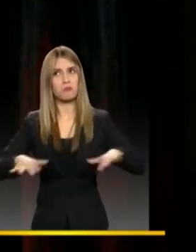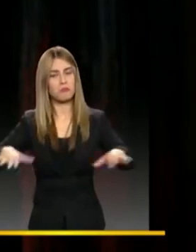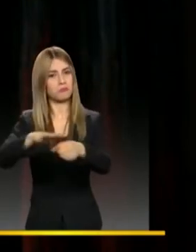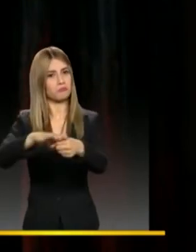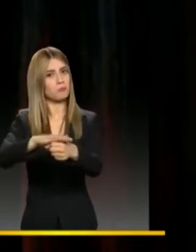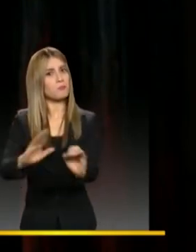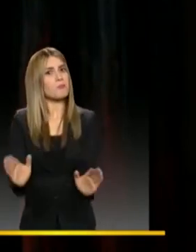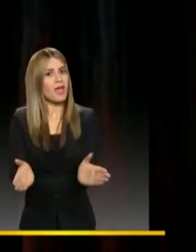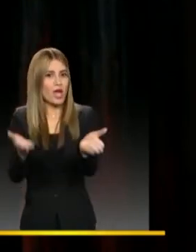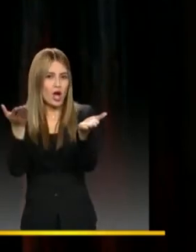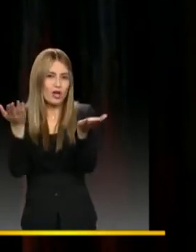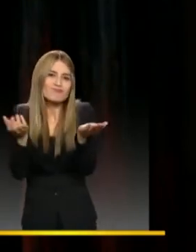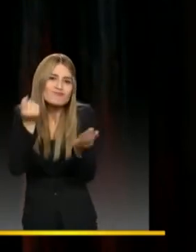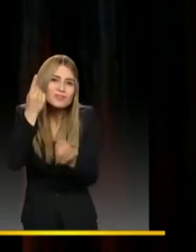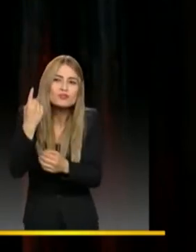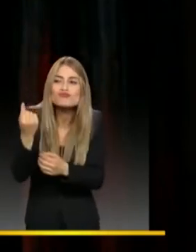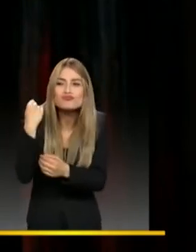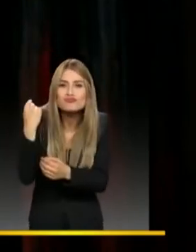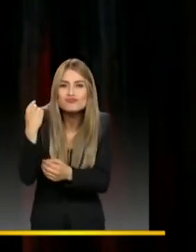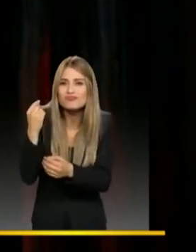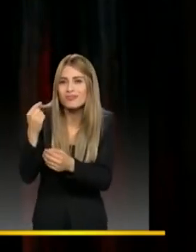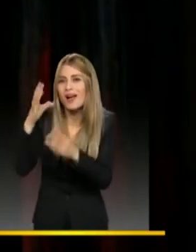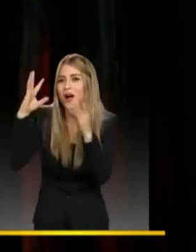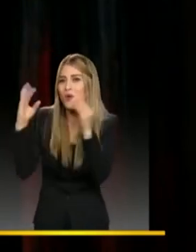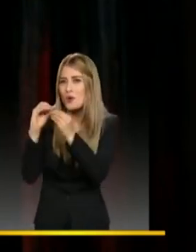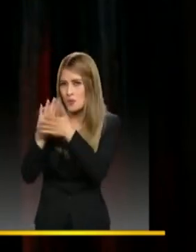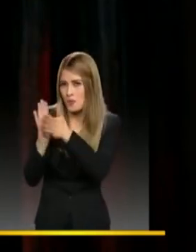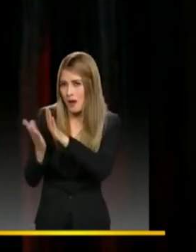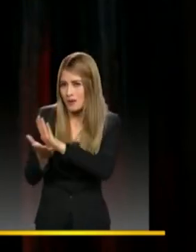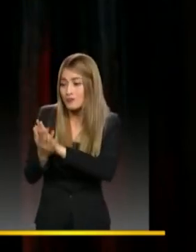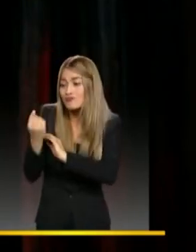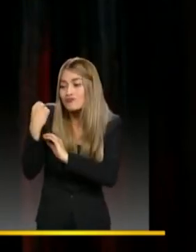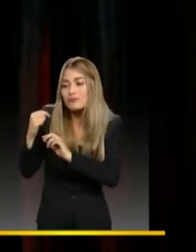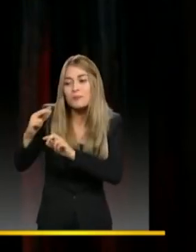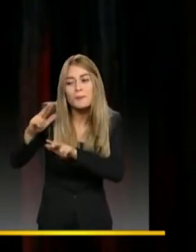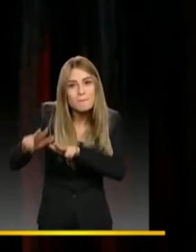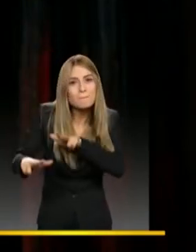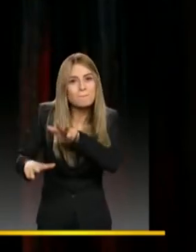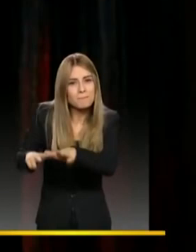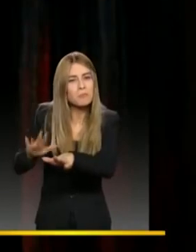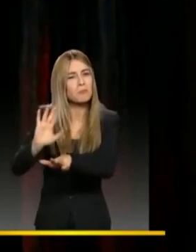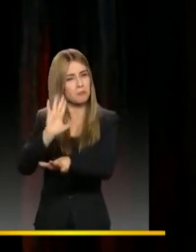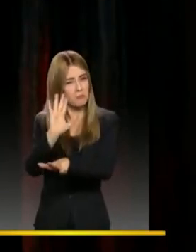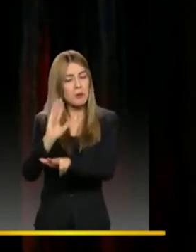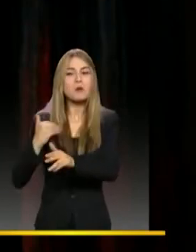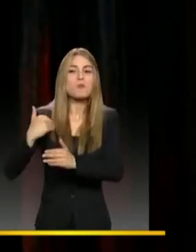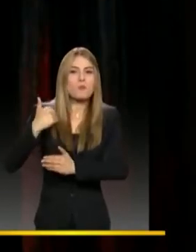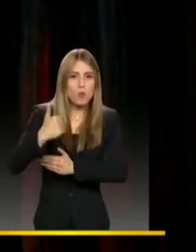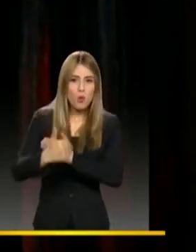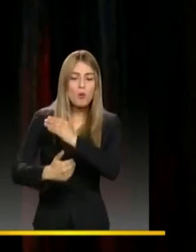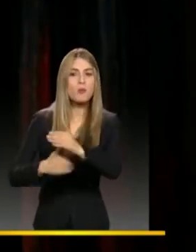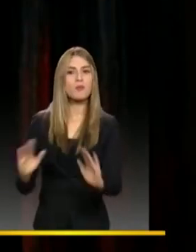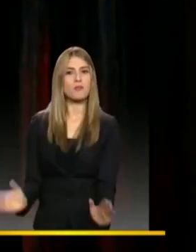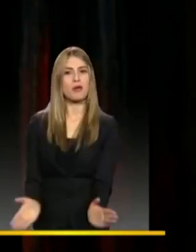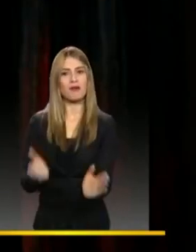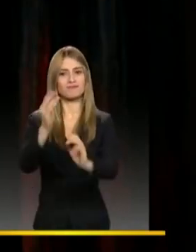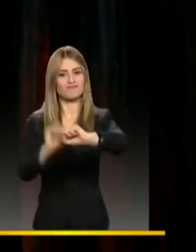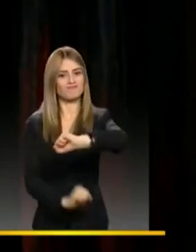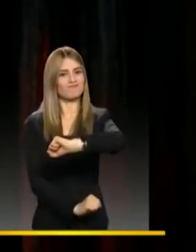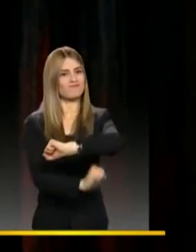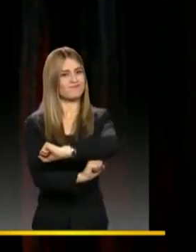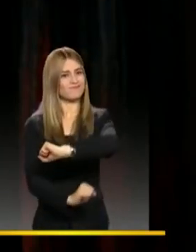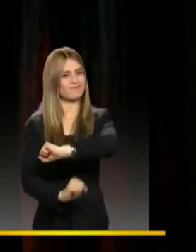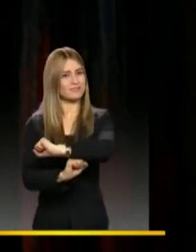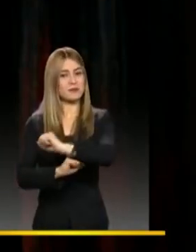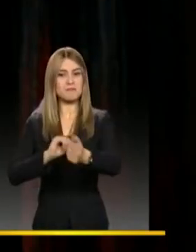comenzamos a construir, tenemos que seguirla protegiendo para que crezca fuerte y firme como un